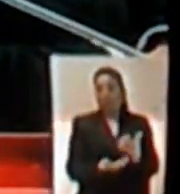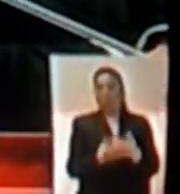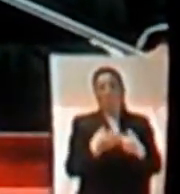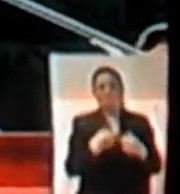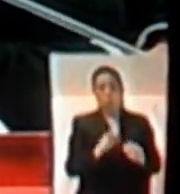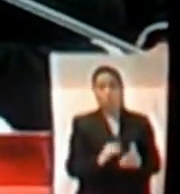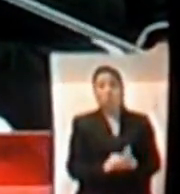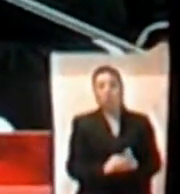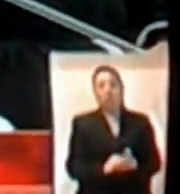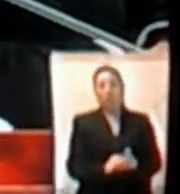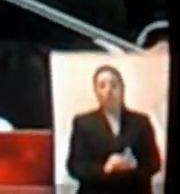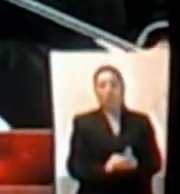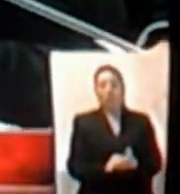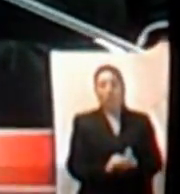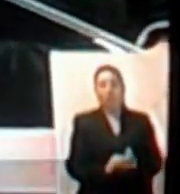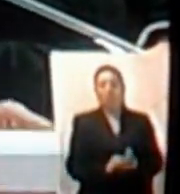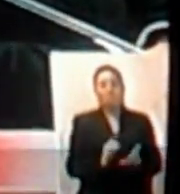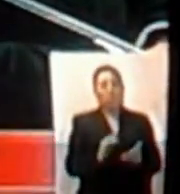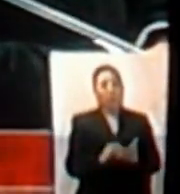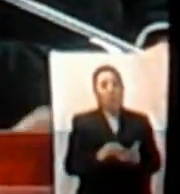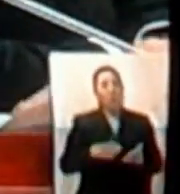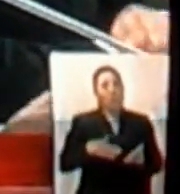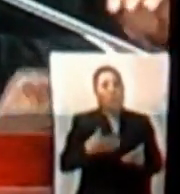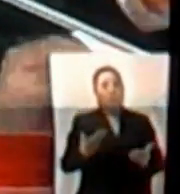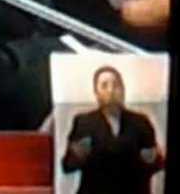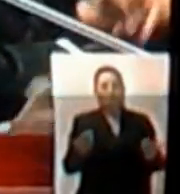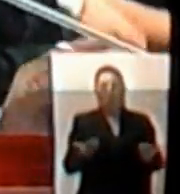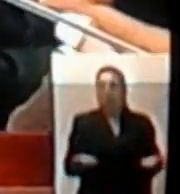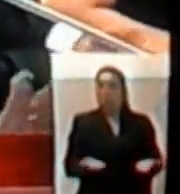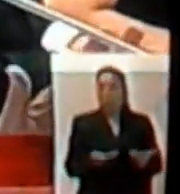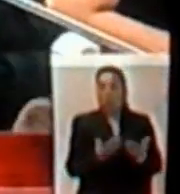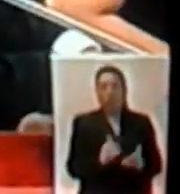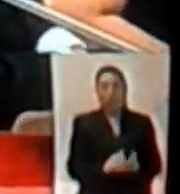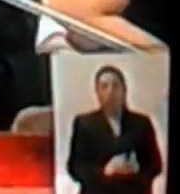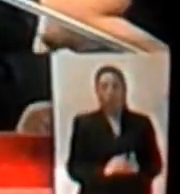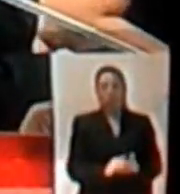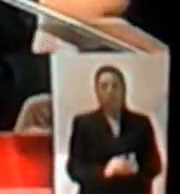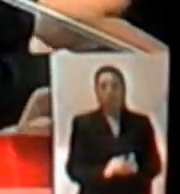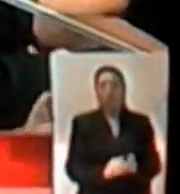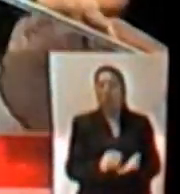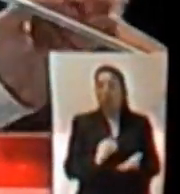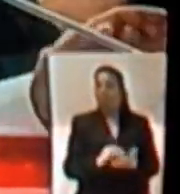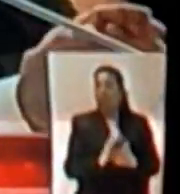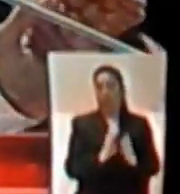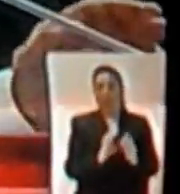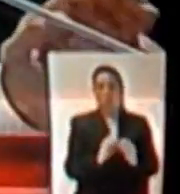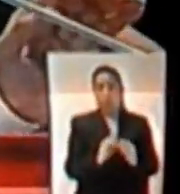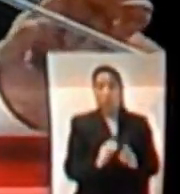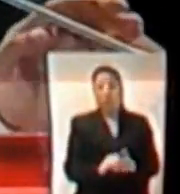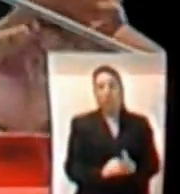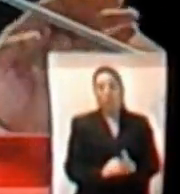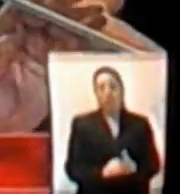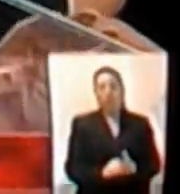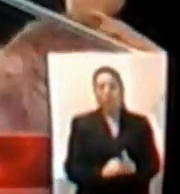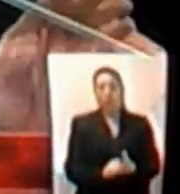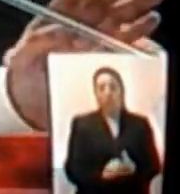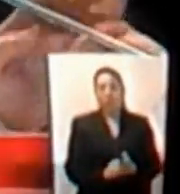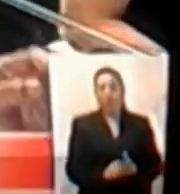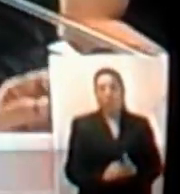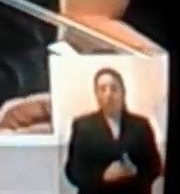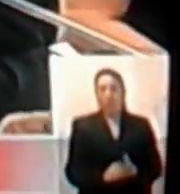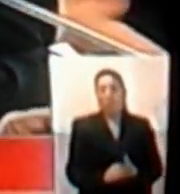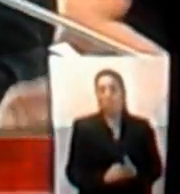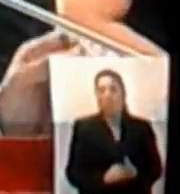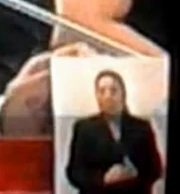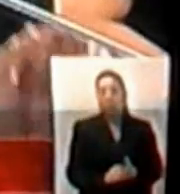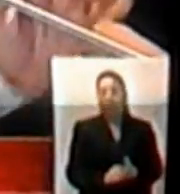ley de promoción que queremos impulsar. Es el tema, así, lo más concreto, el proyecto Puerto Pesquero